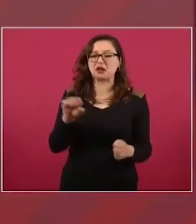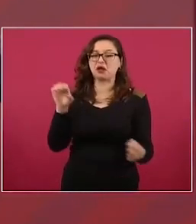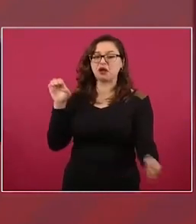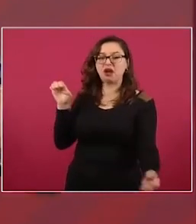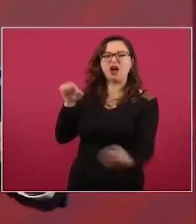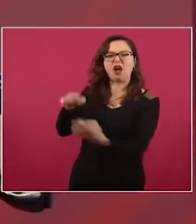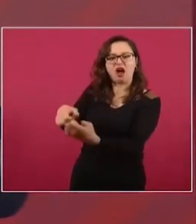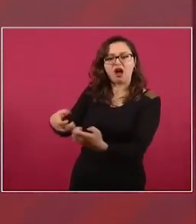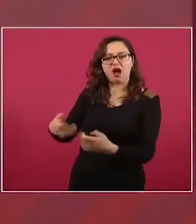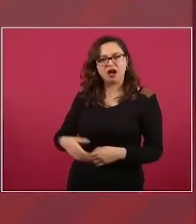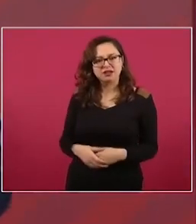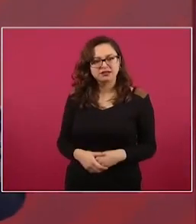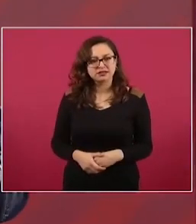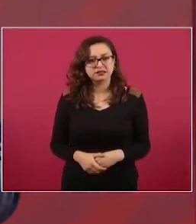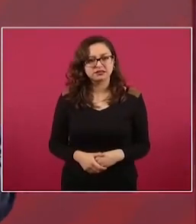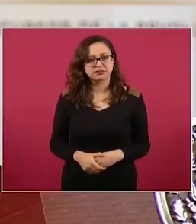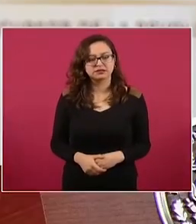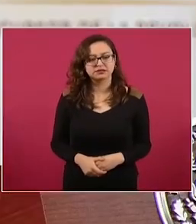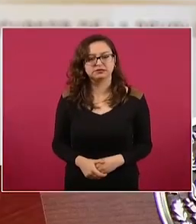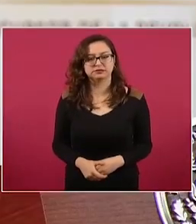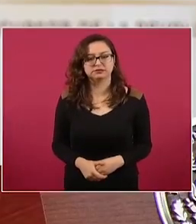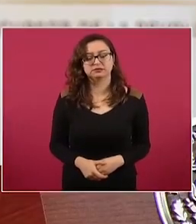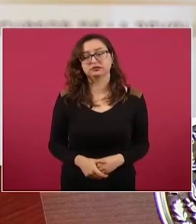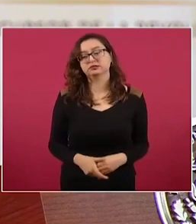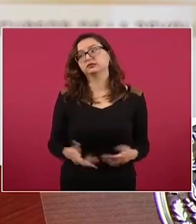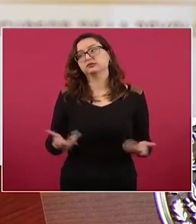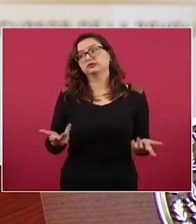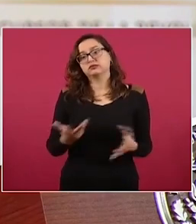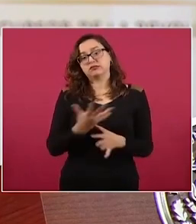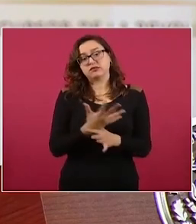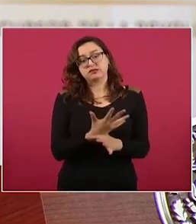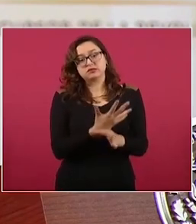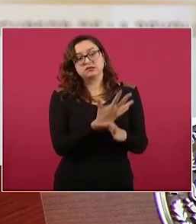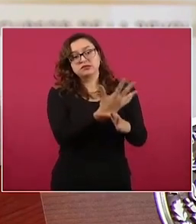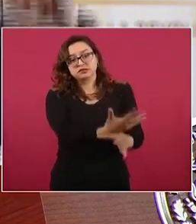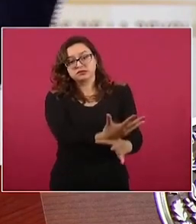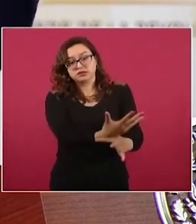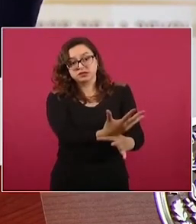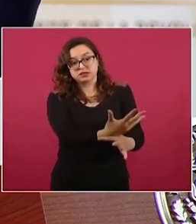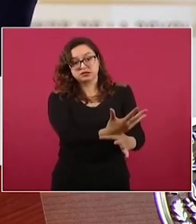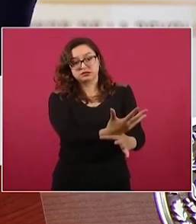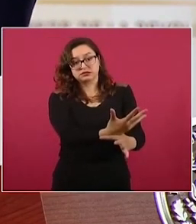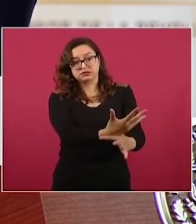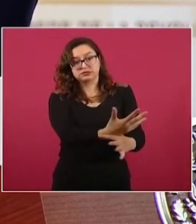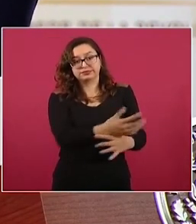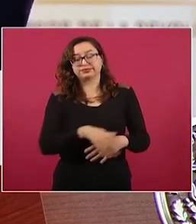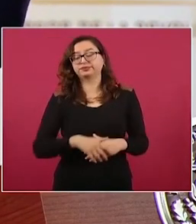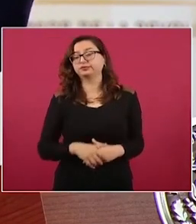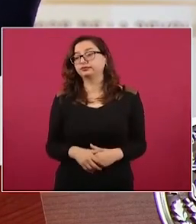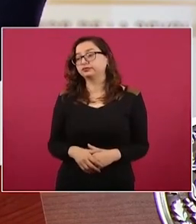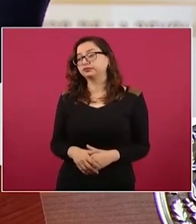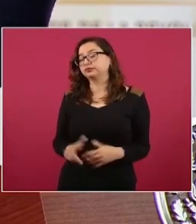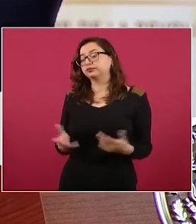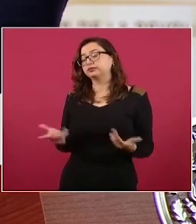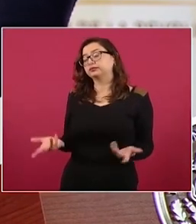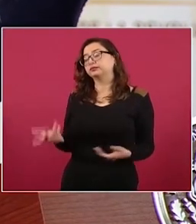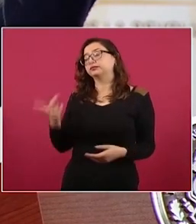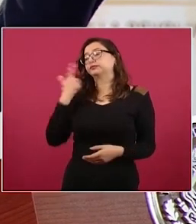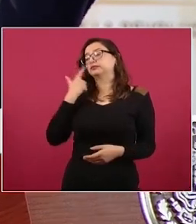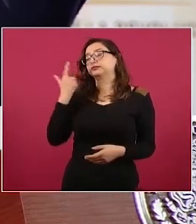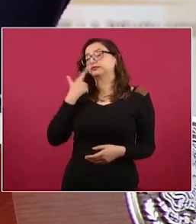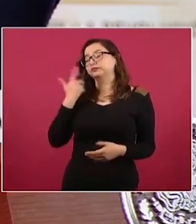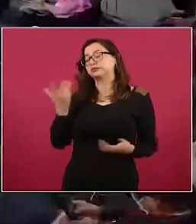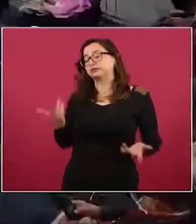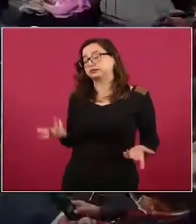Decían, nuestra sociedad pues es una sociedad por